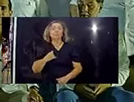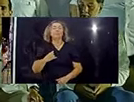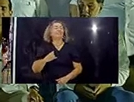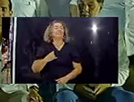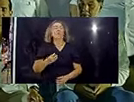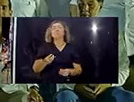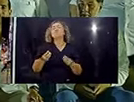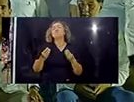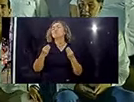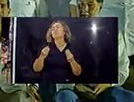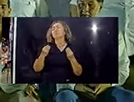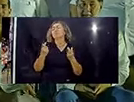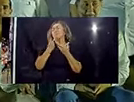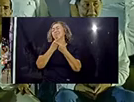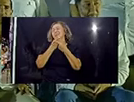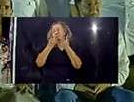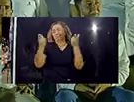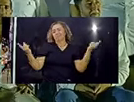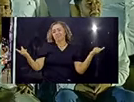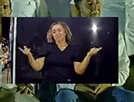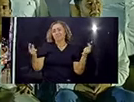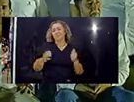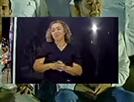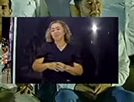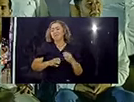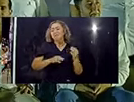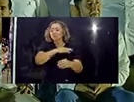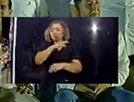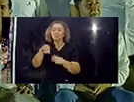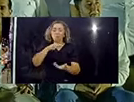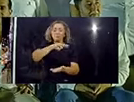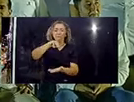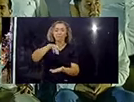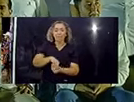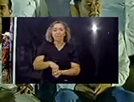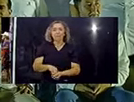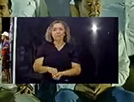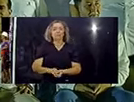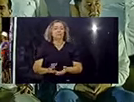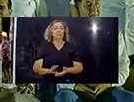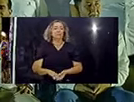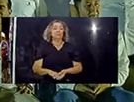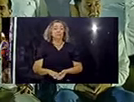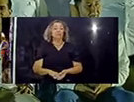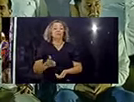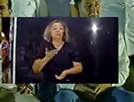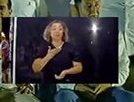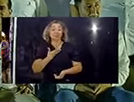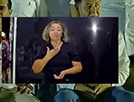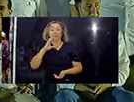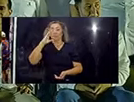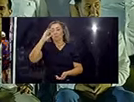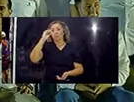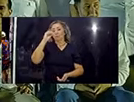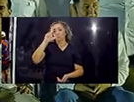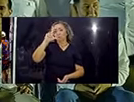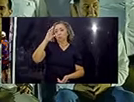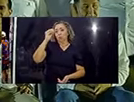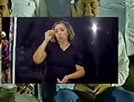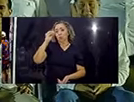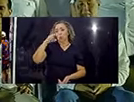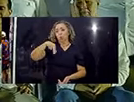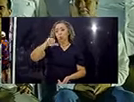desigualdad y que en algunas colonias de Mérida se vive de una forma y en el sur de